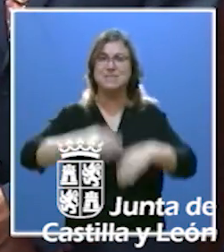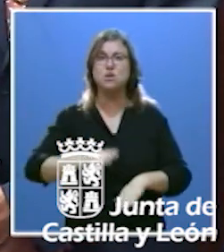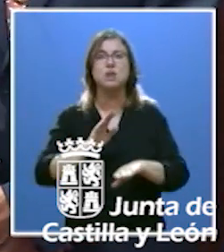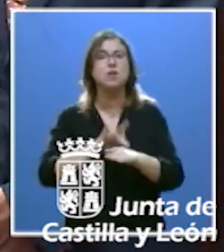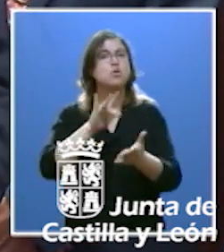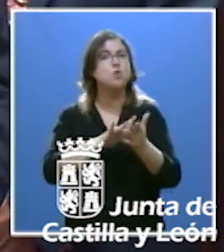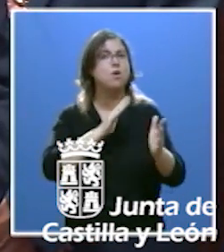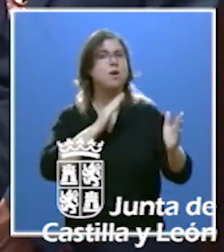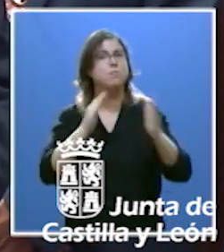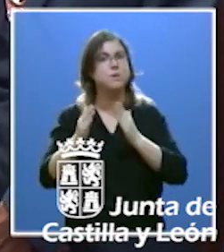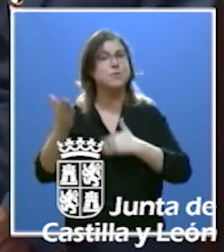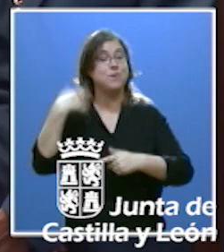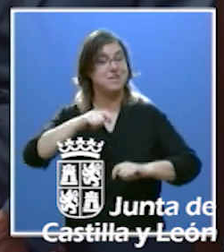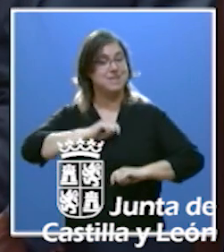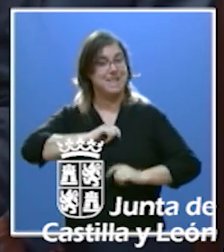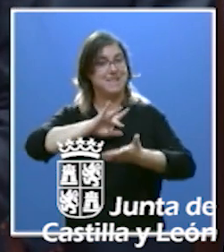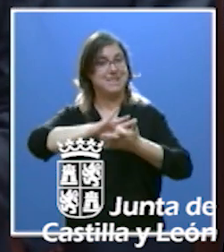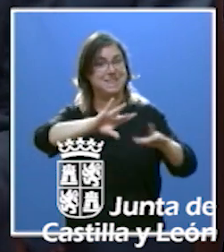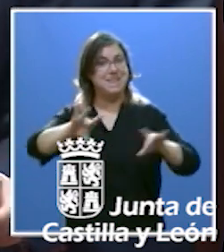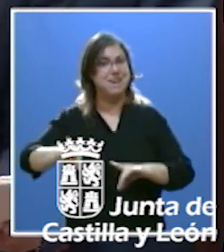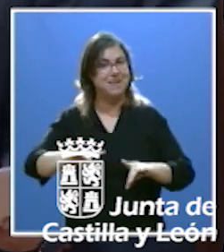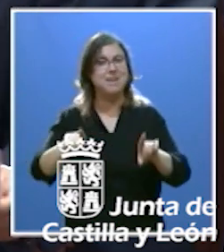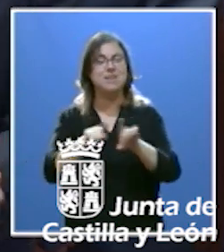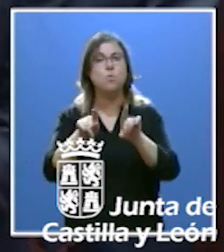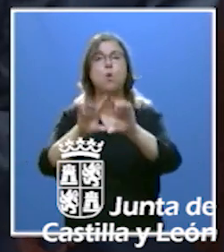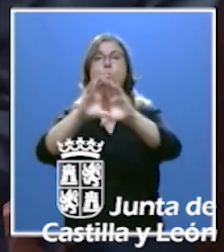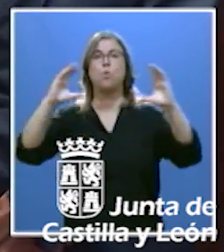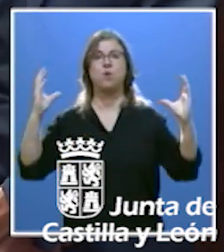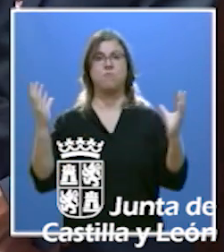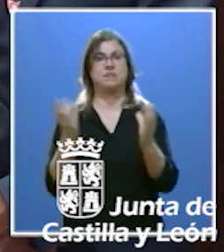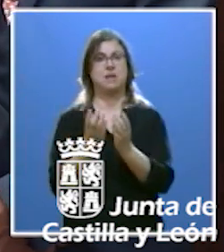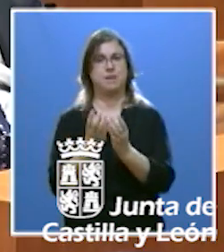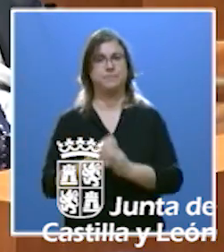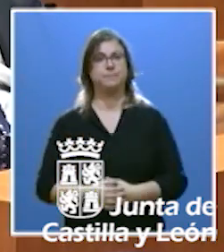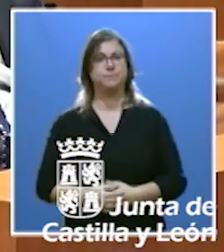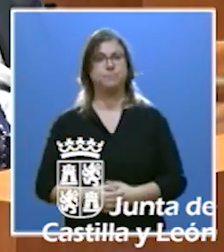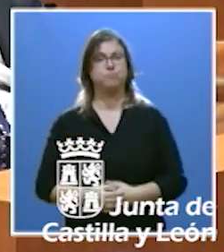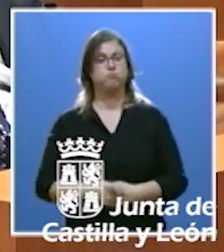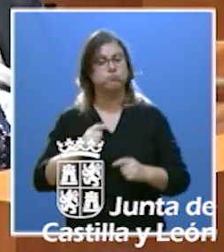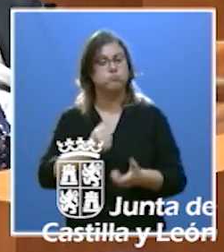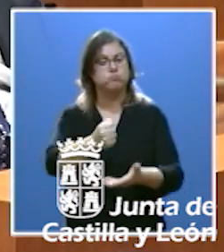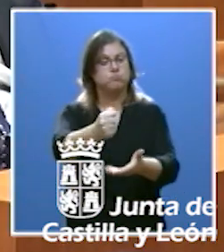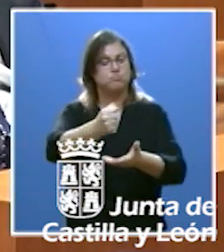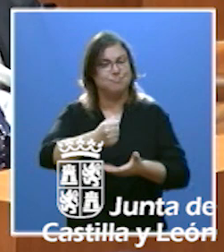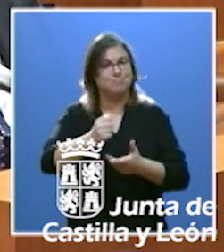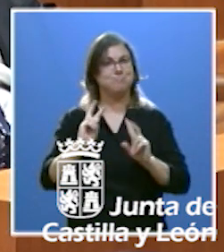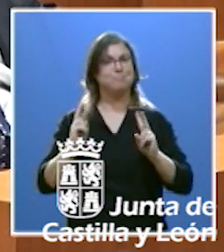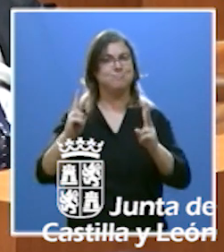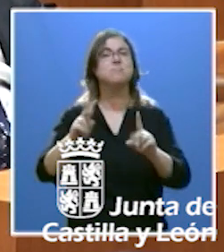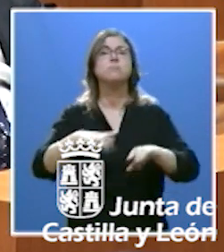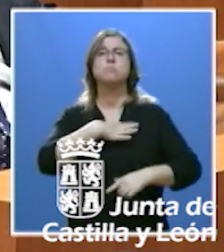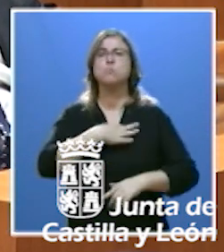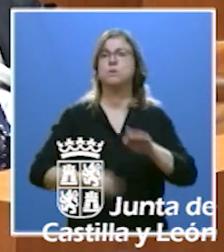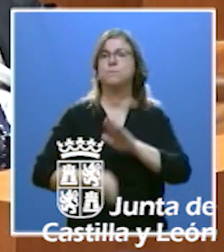esos momentos que hicieron de esta tierra una tierra universal. El legado vivo que nos permite atesorar